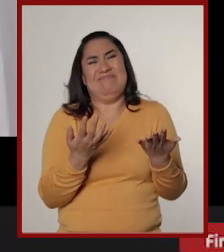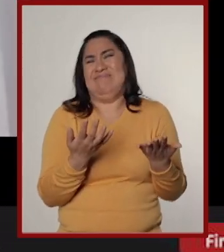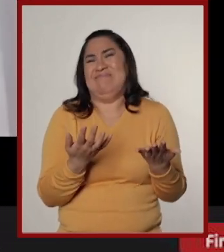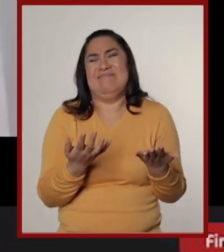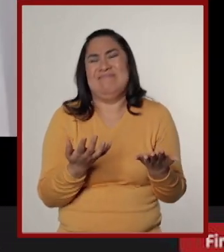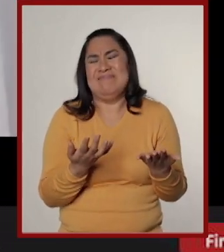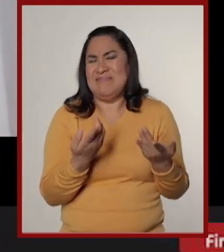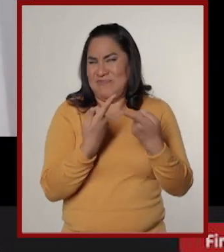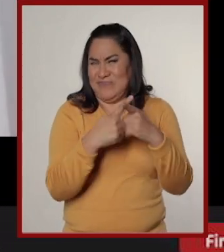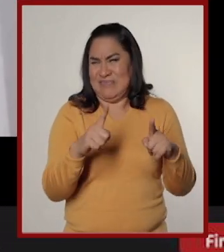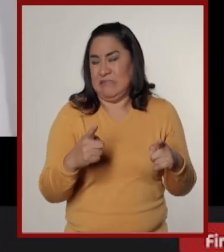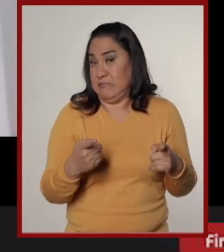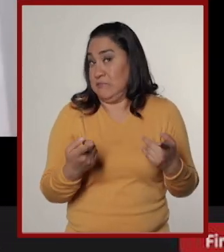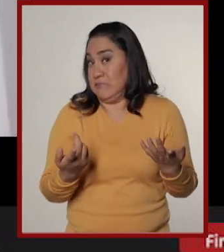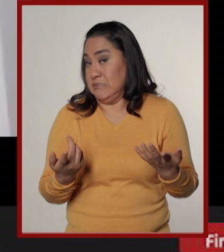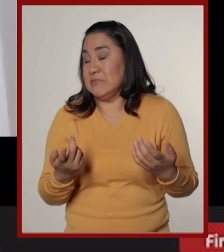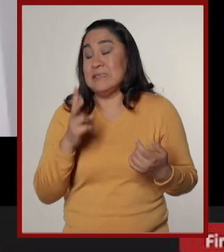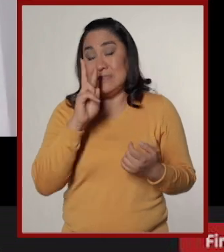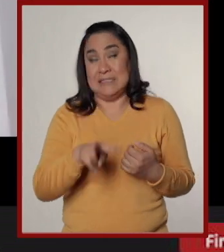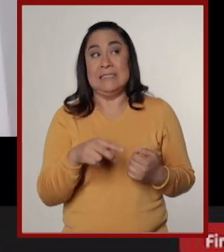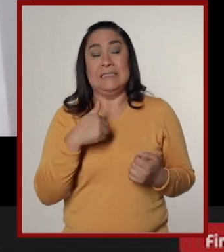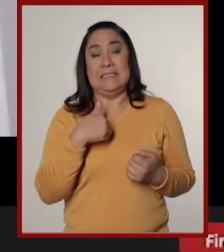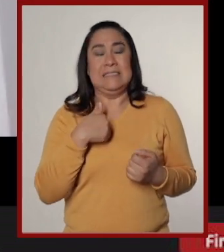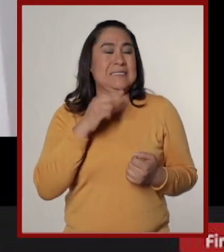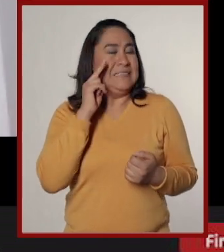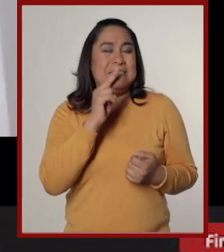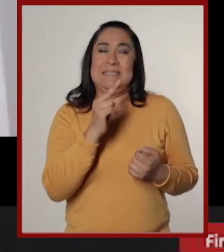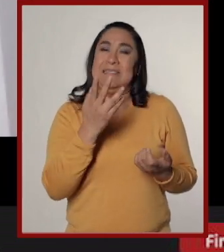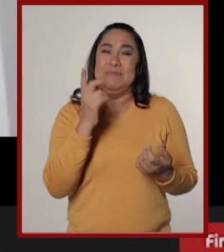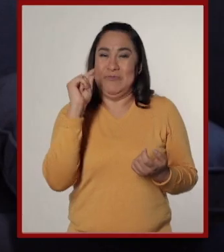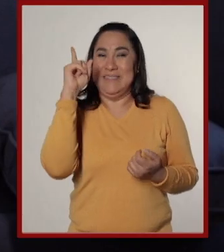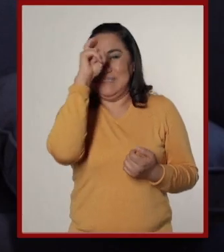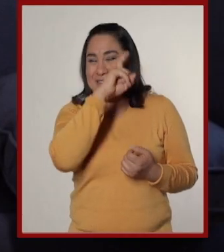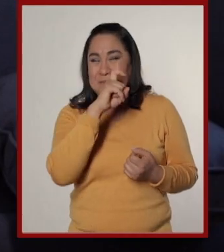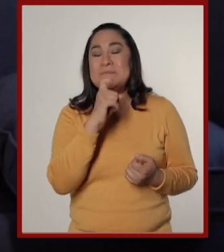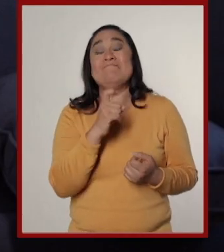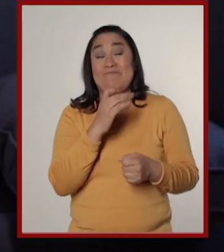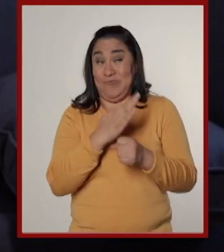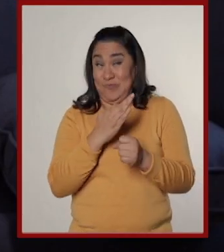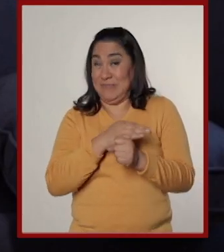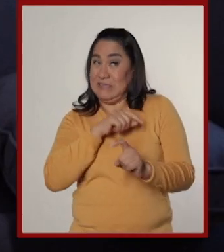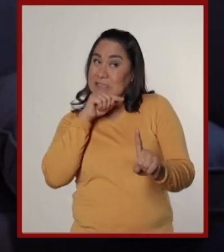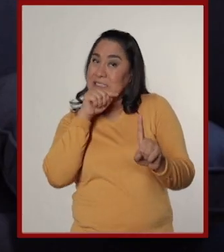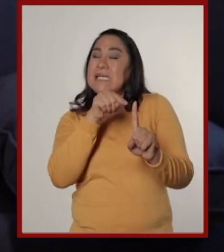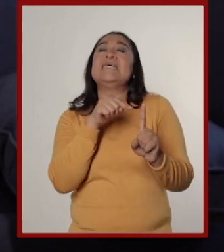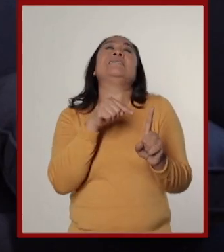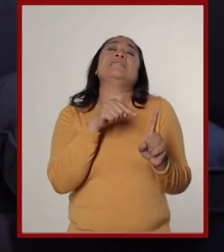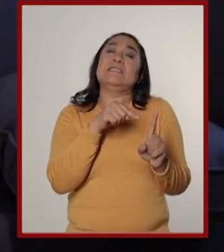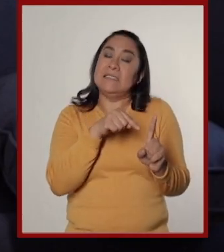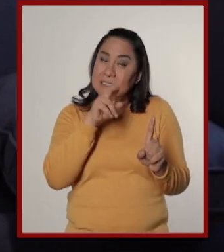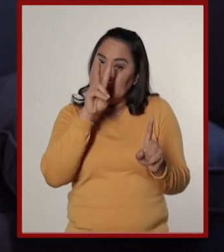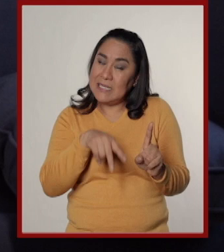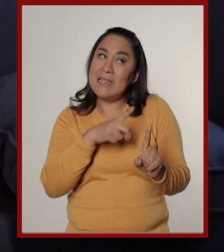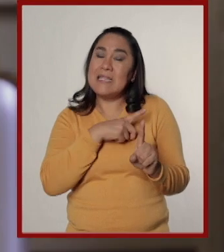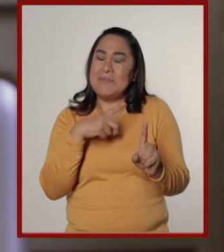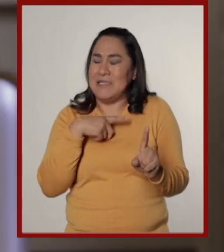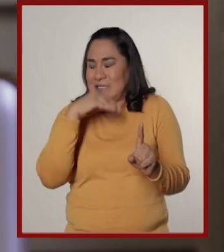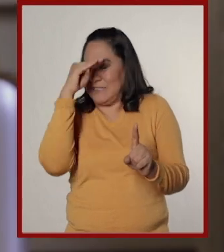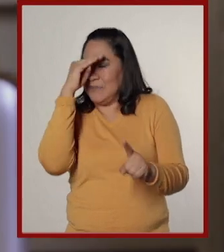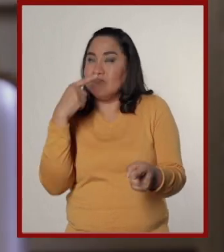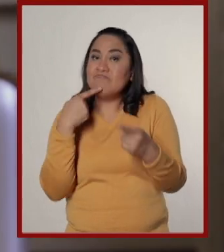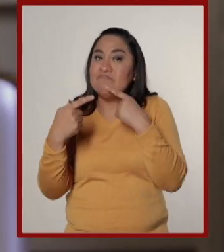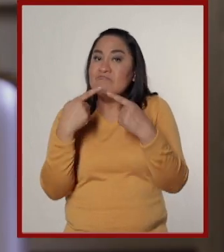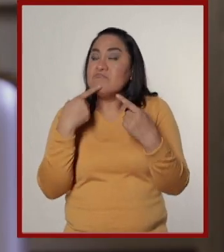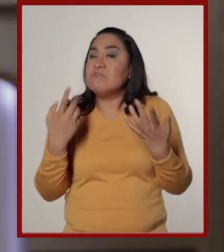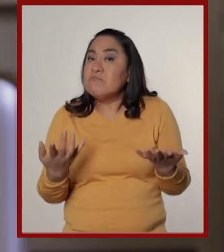realmente expresar. Imagínense en un conflicto, ¿no? Imagínense que si yo estoy cara a cara, le puedo decir al otro,